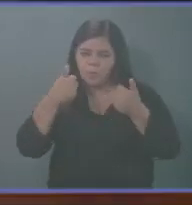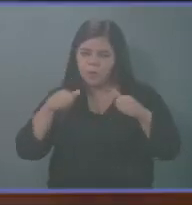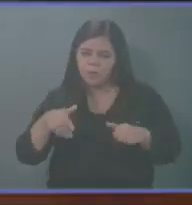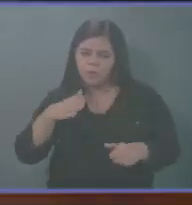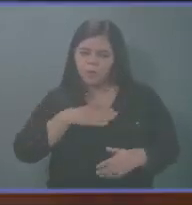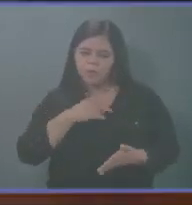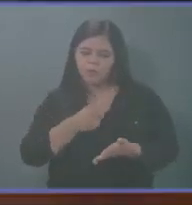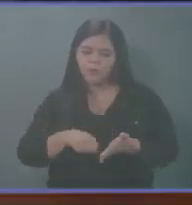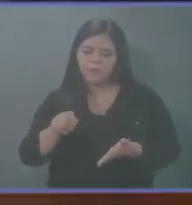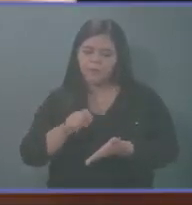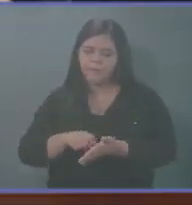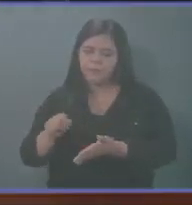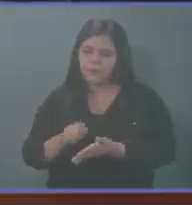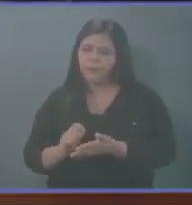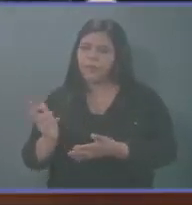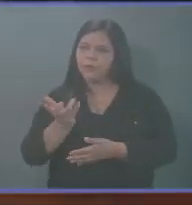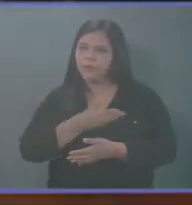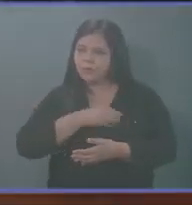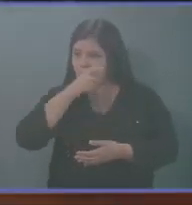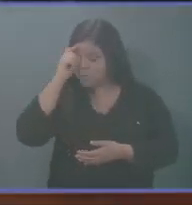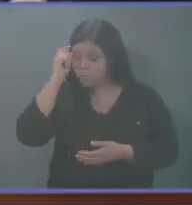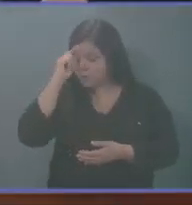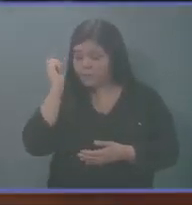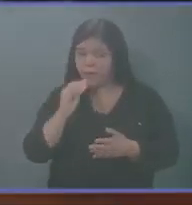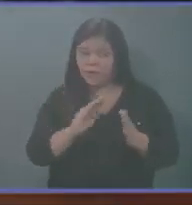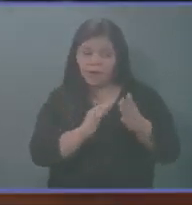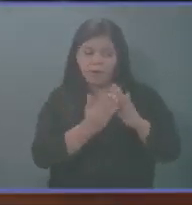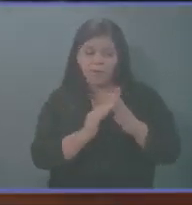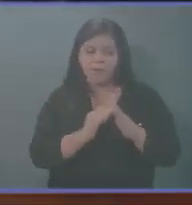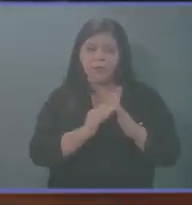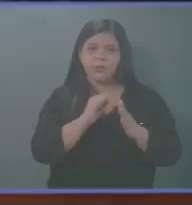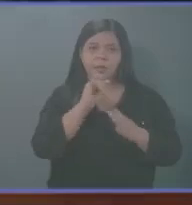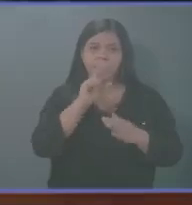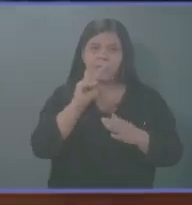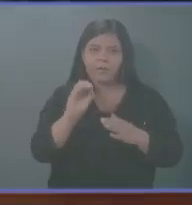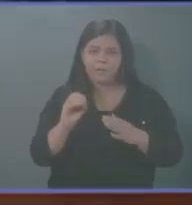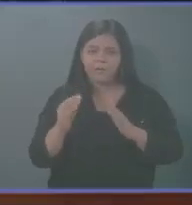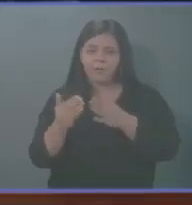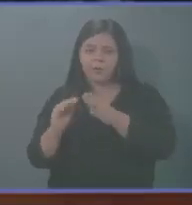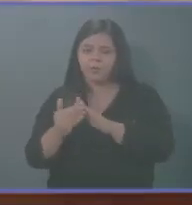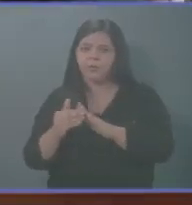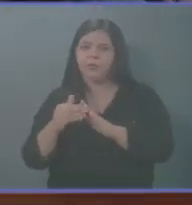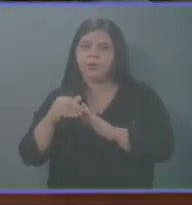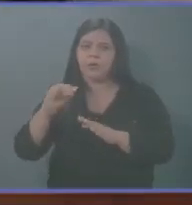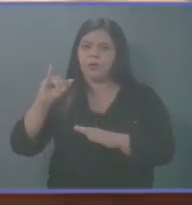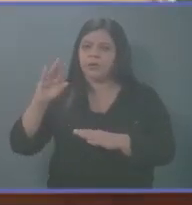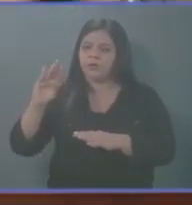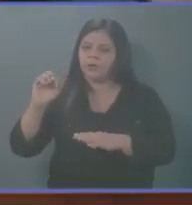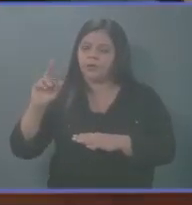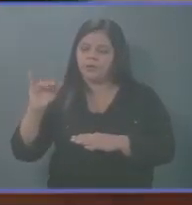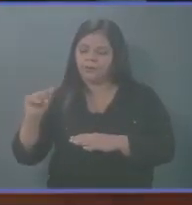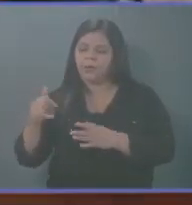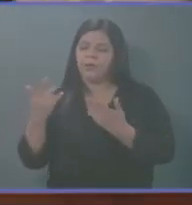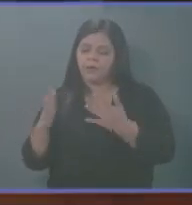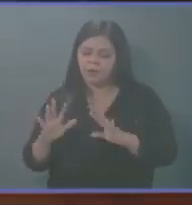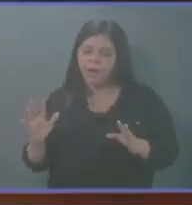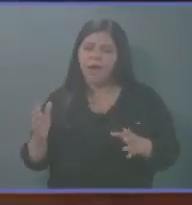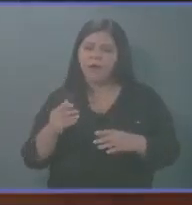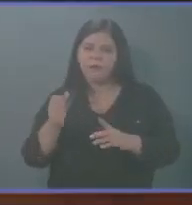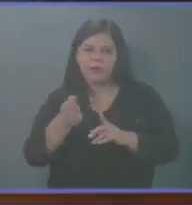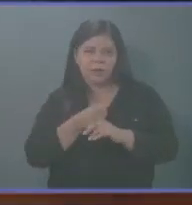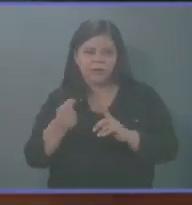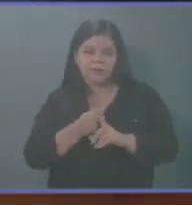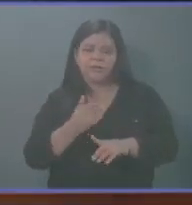dice. Trabajamos en la Iberia y en la UBO, y en la IBO, y es inminente, preventivo, y se reducieron los